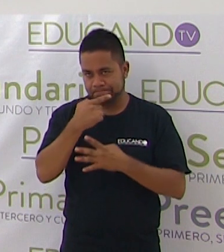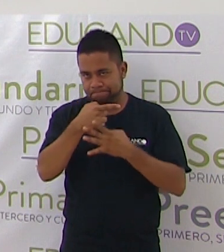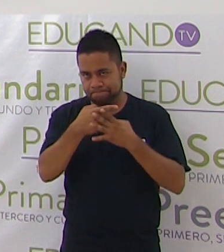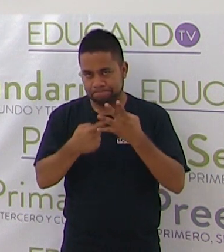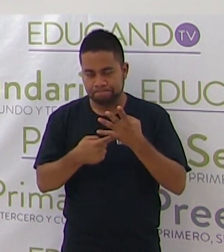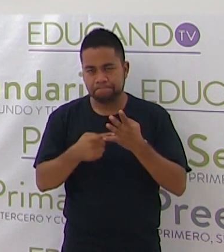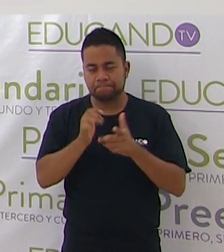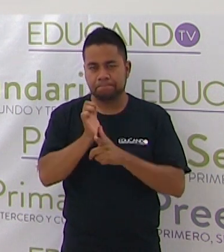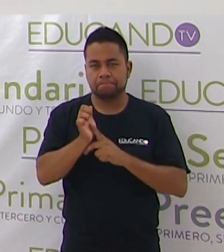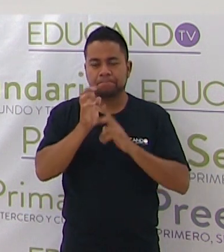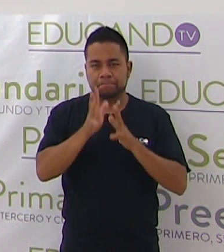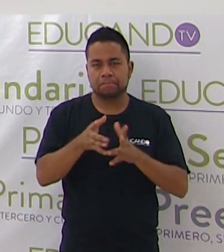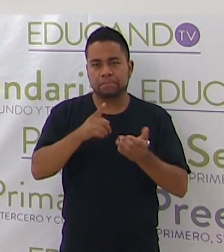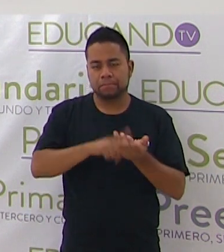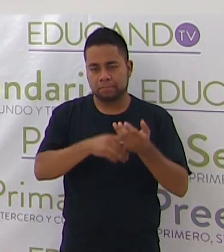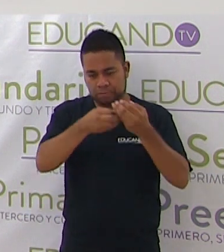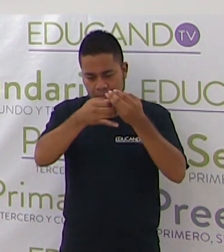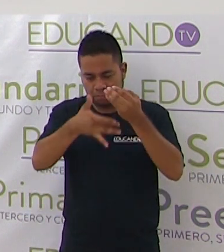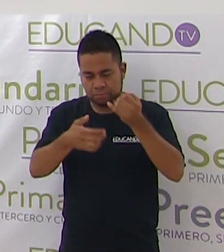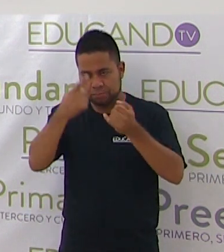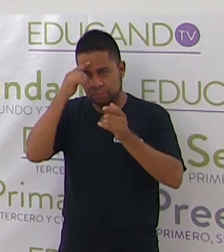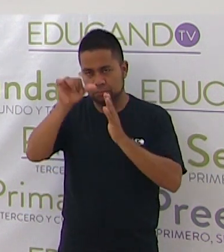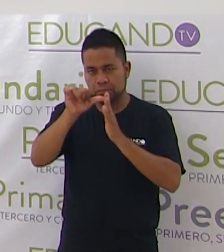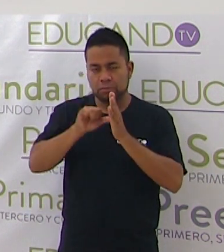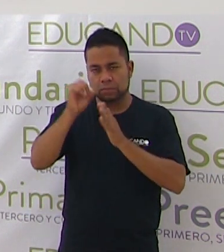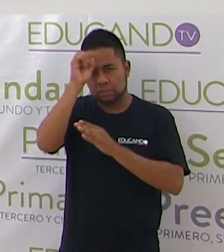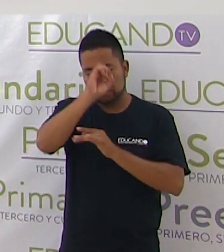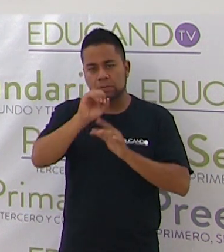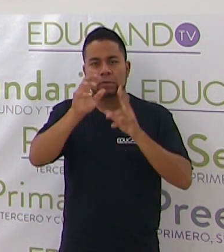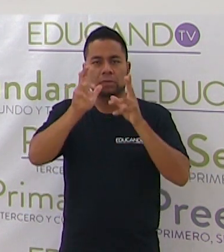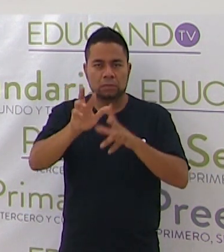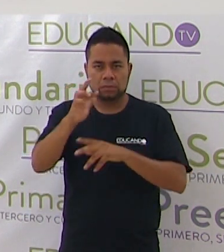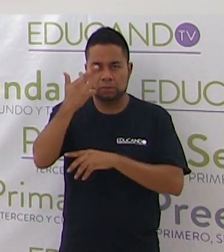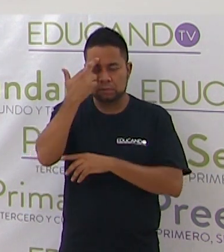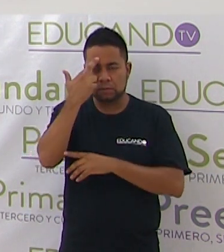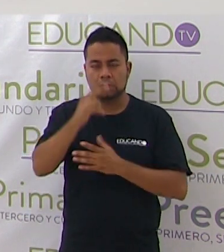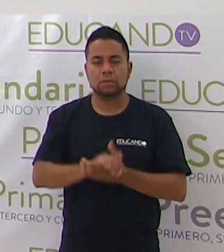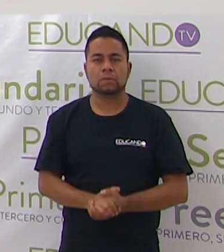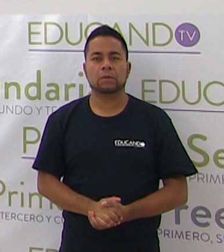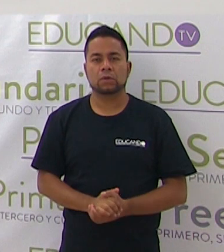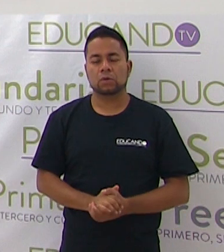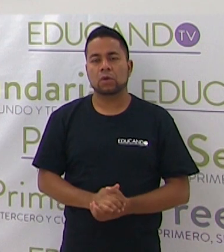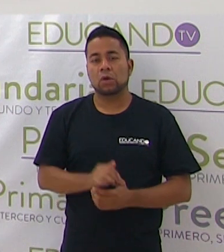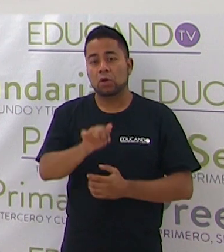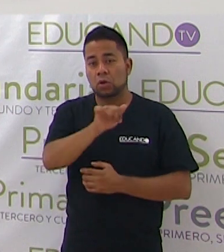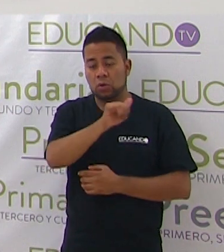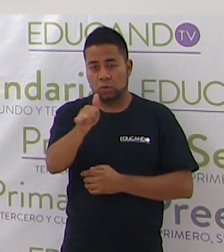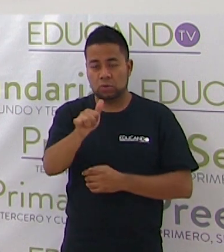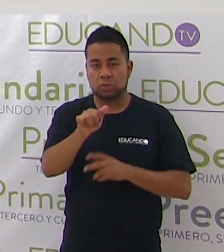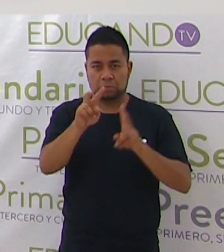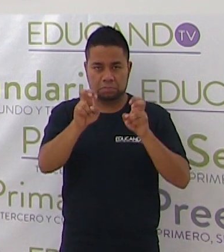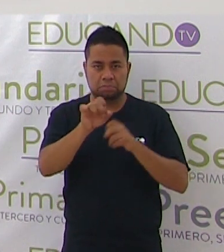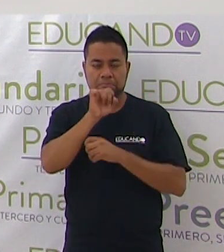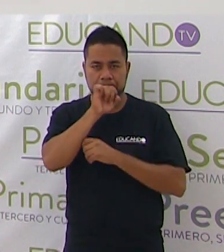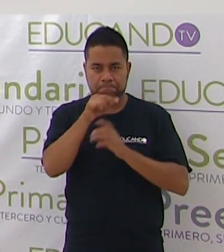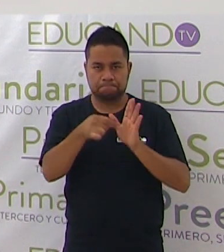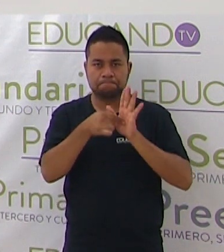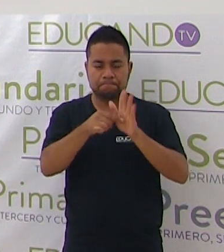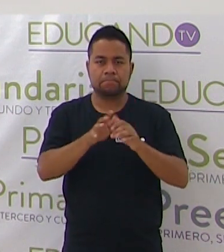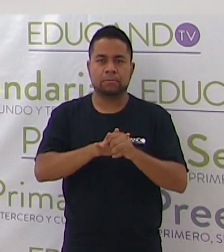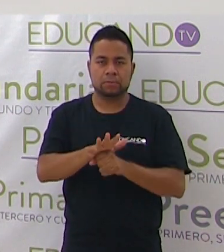ya recordamos la estructura de los artículos de opinión. Otra cosa que vimos fue